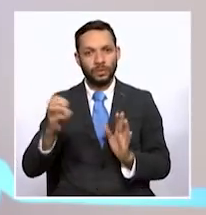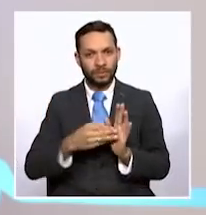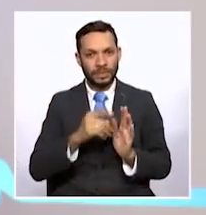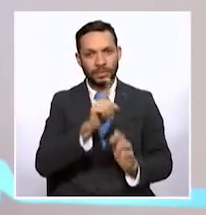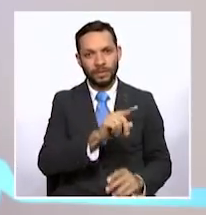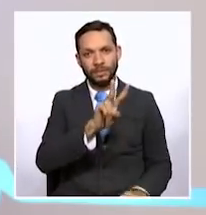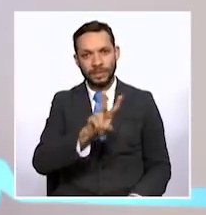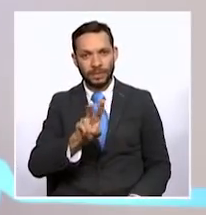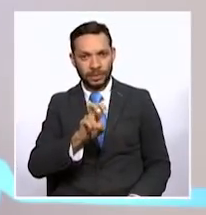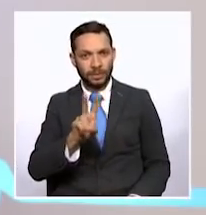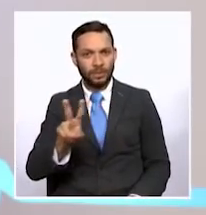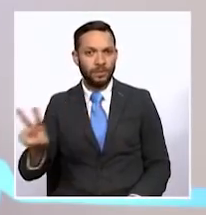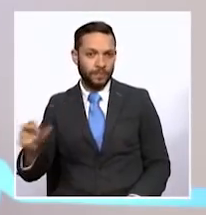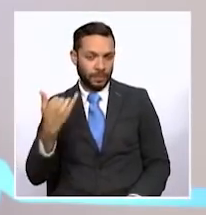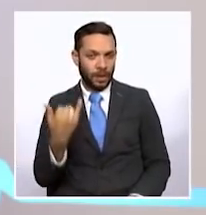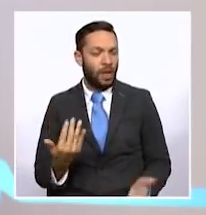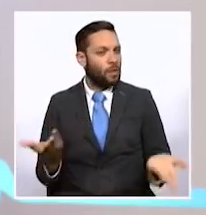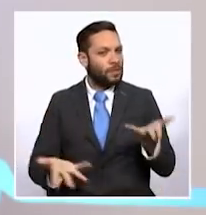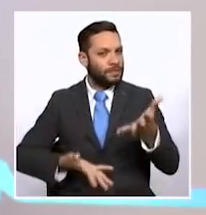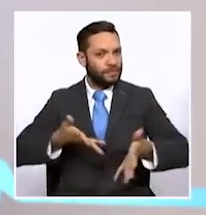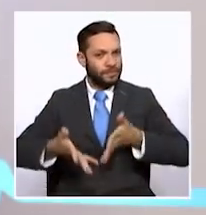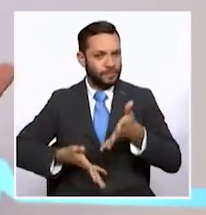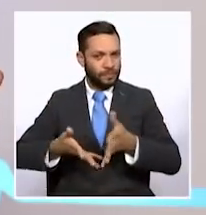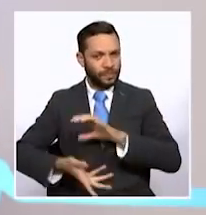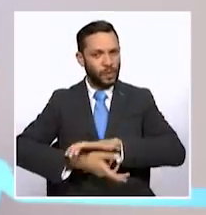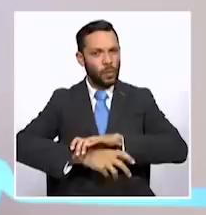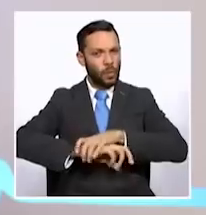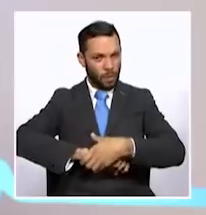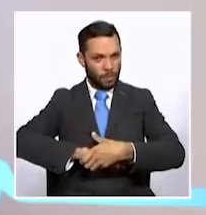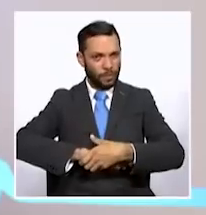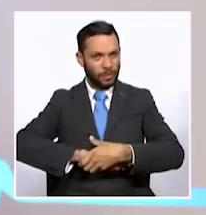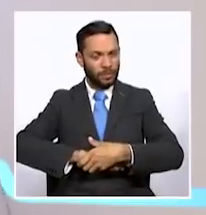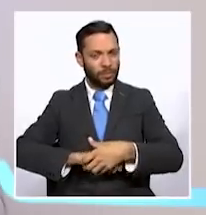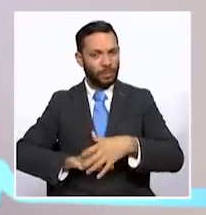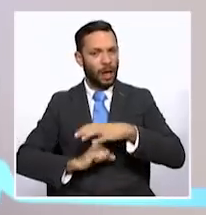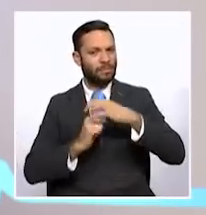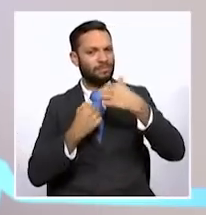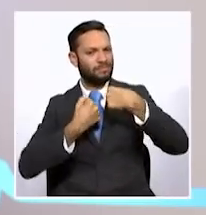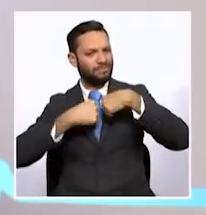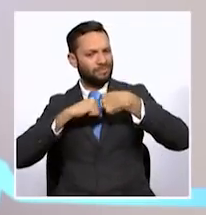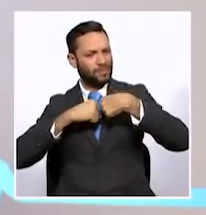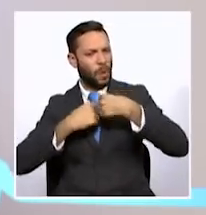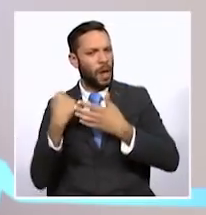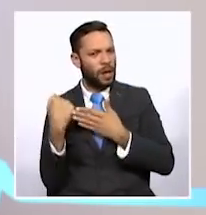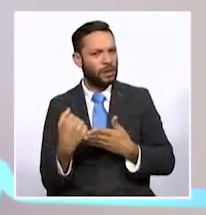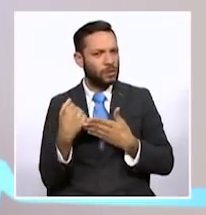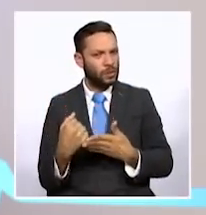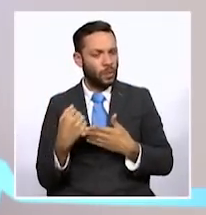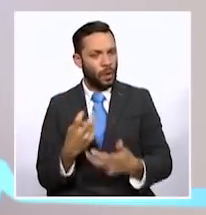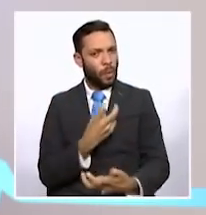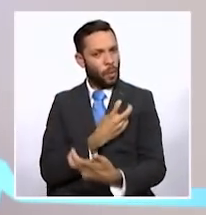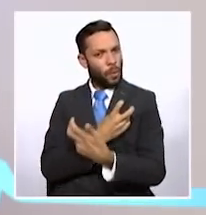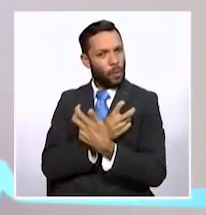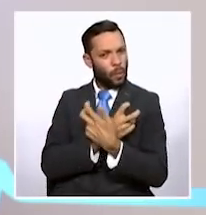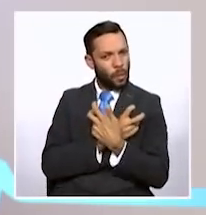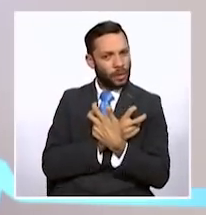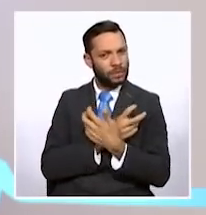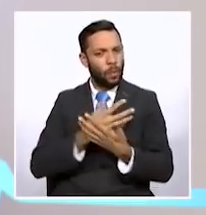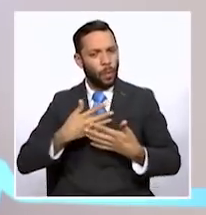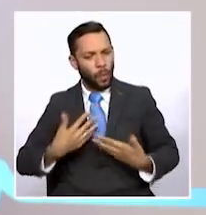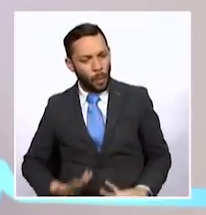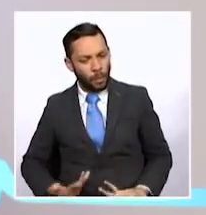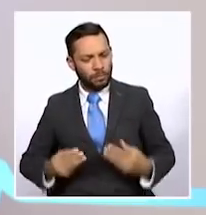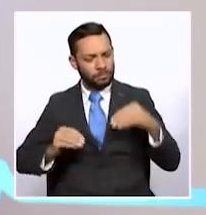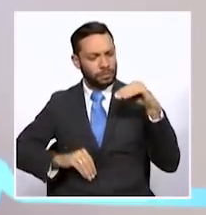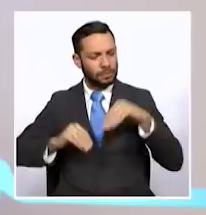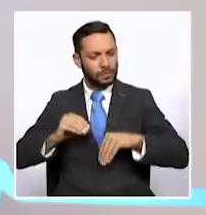018-127-222. Hablar de ortopedia, un tema tan grande, pero vamos a conocer un poco del hueso, de cómo es todo ese proceso